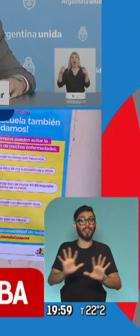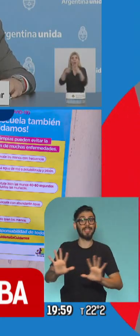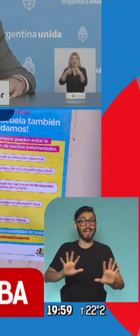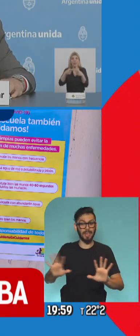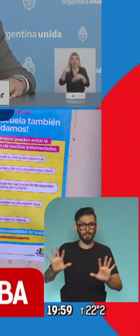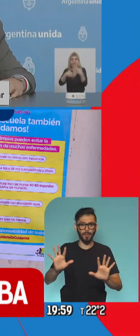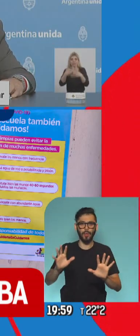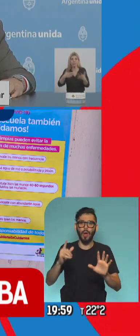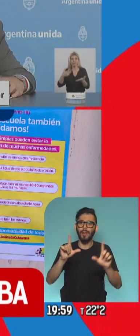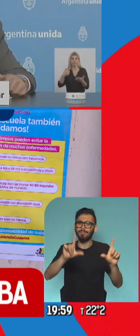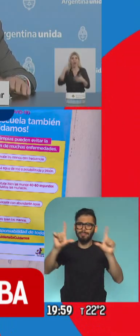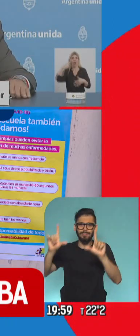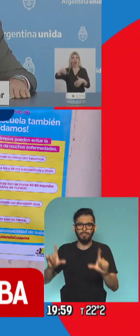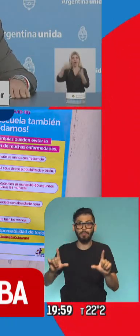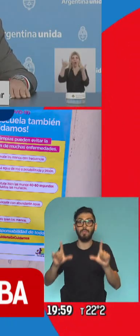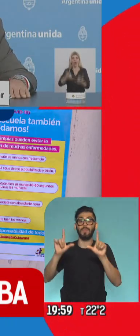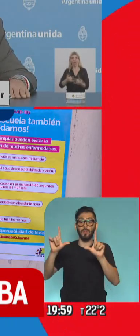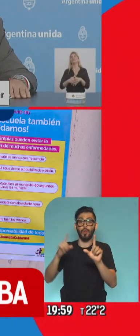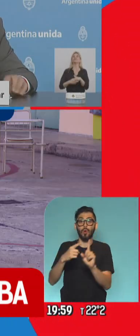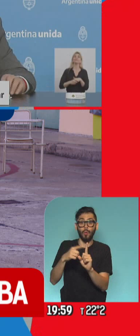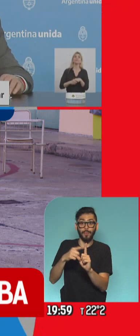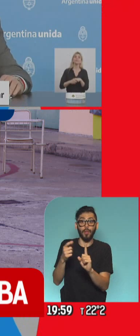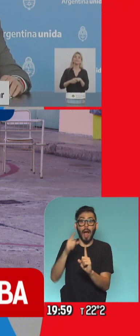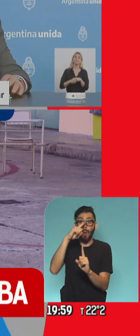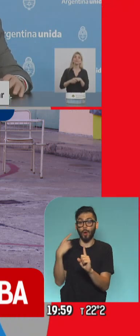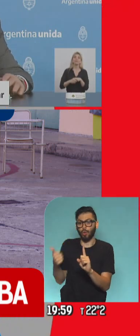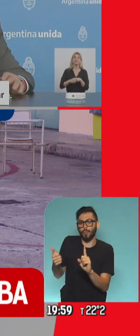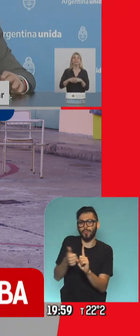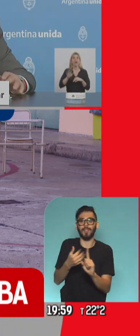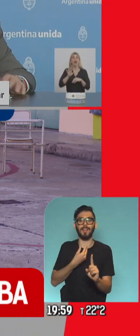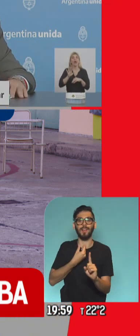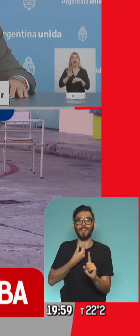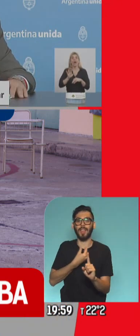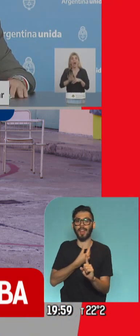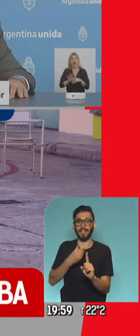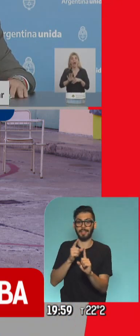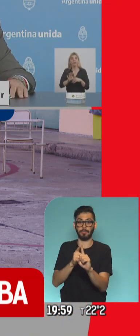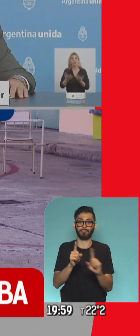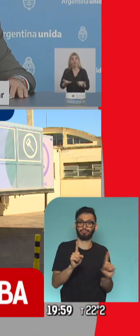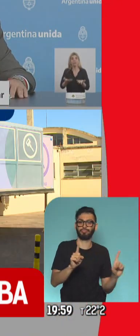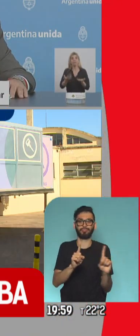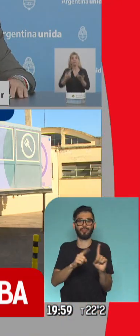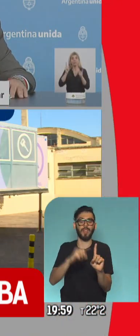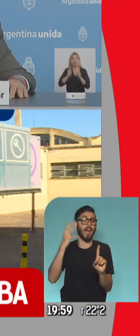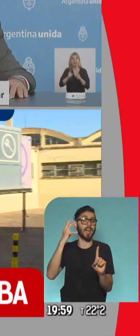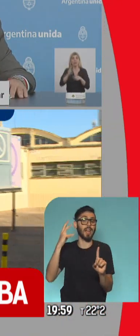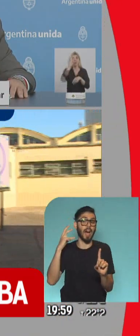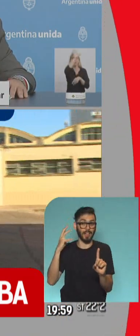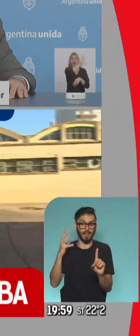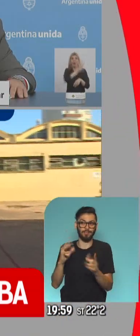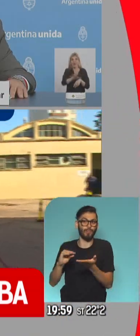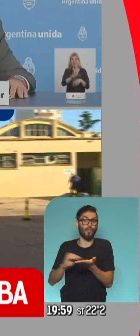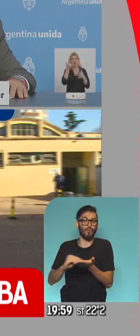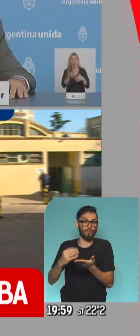estaba flanqueado por Ginés González García y Carla Bisotti, los principales funcionarios del Ministerio de Salud. Allí habló no